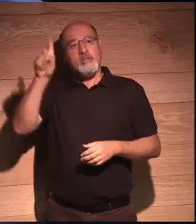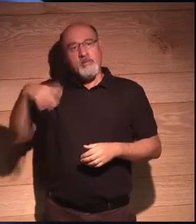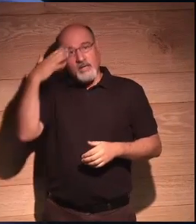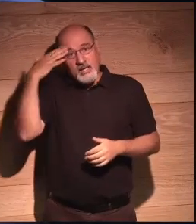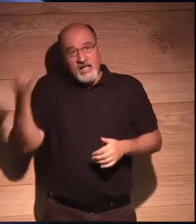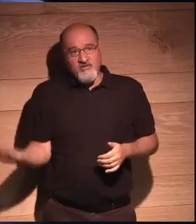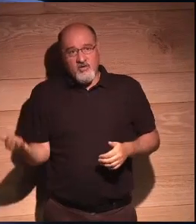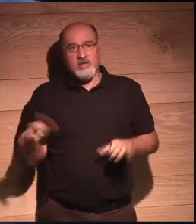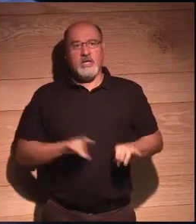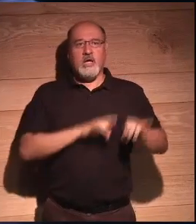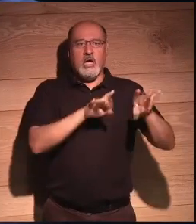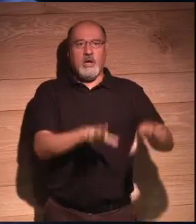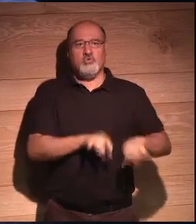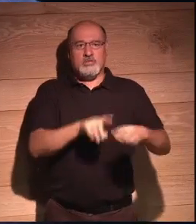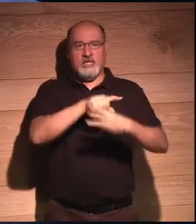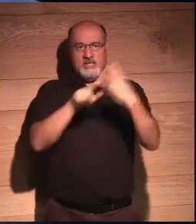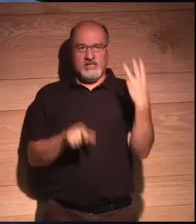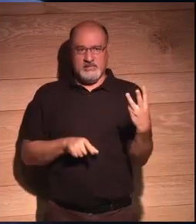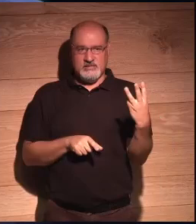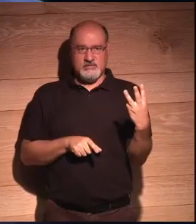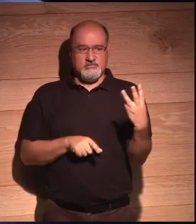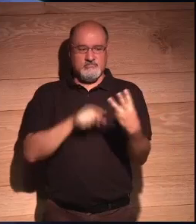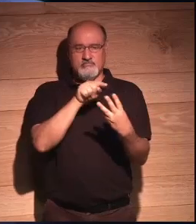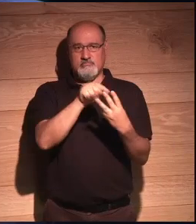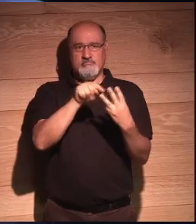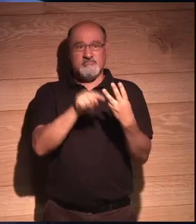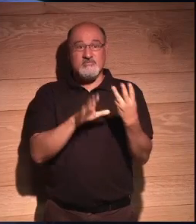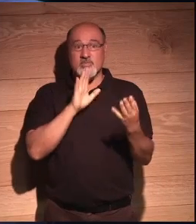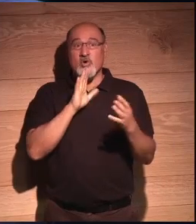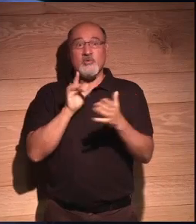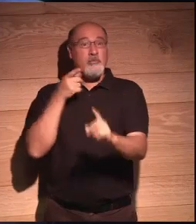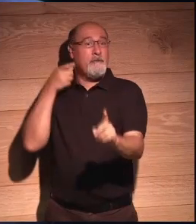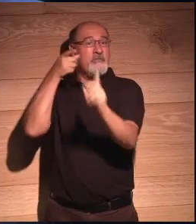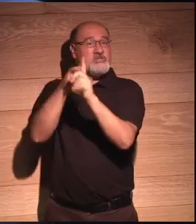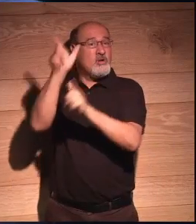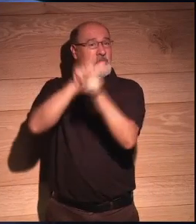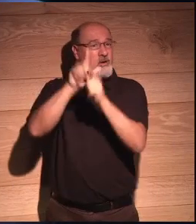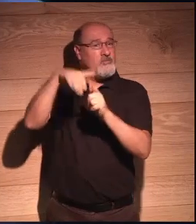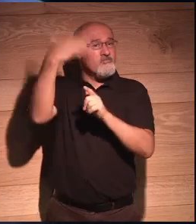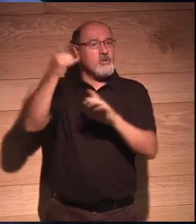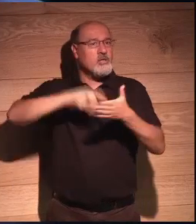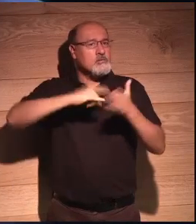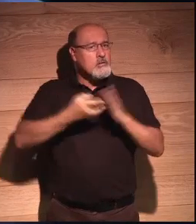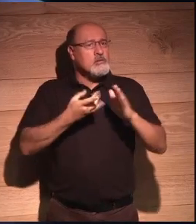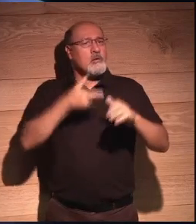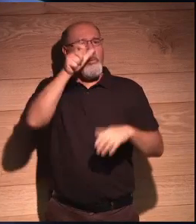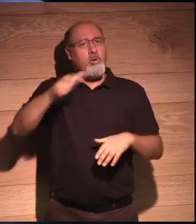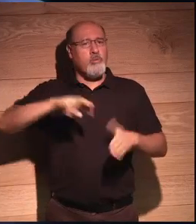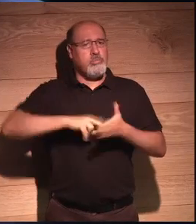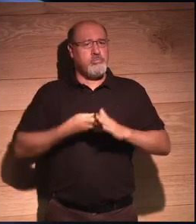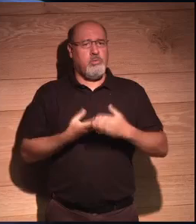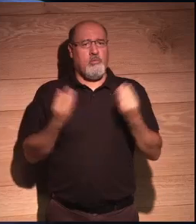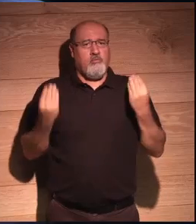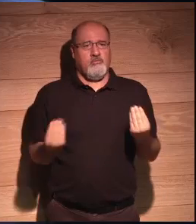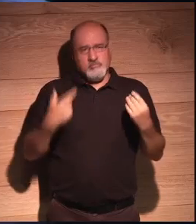eso ha supuesto pues siempre poder estar cerca un poco de estas misiones con técnicas y técnicos que están